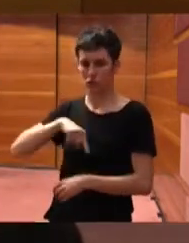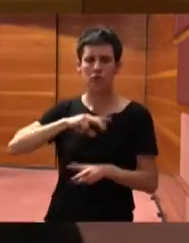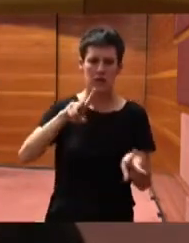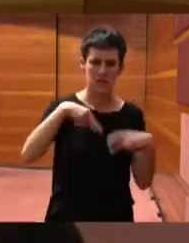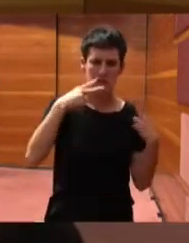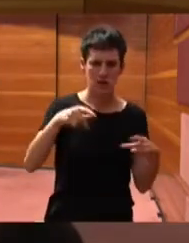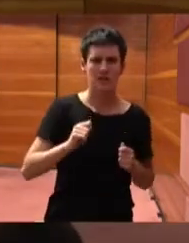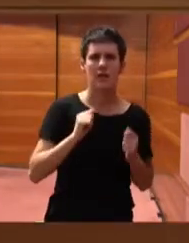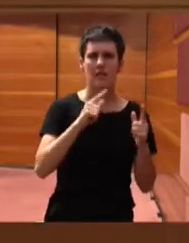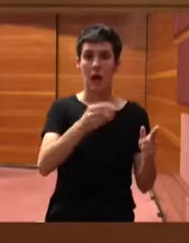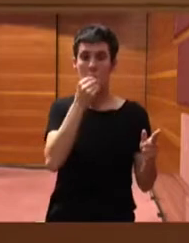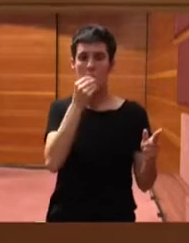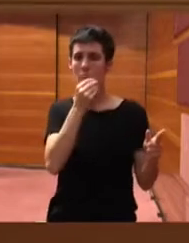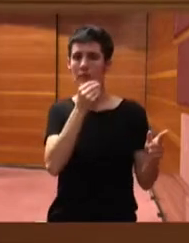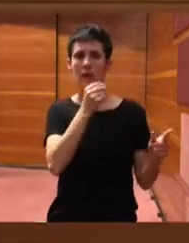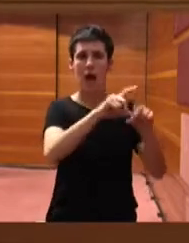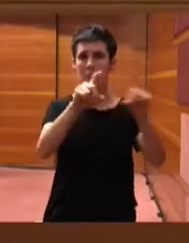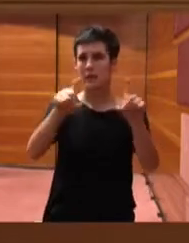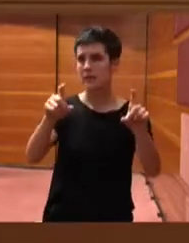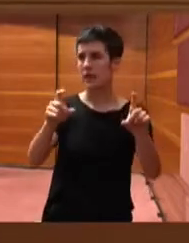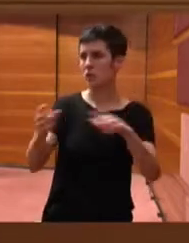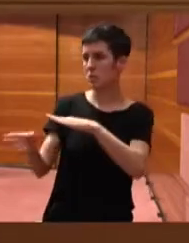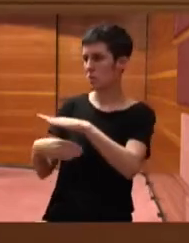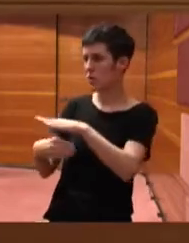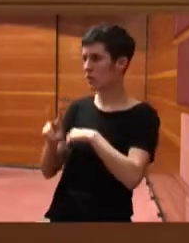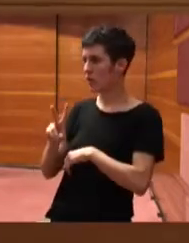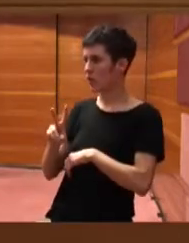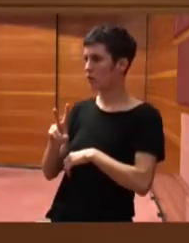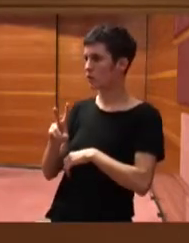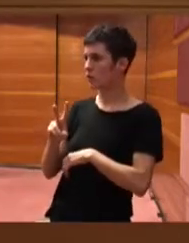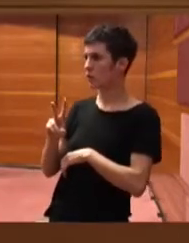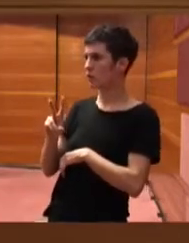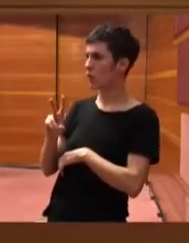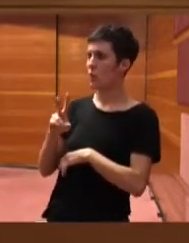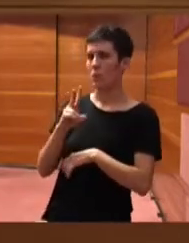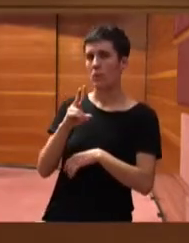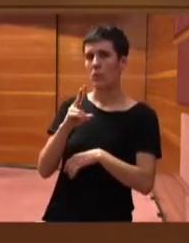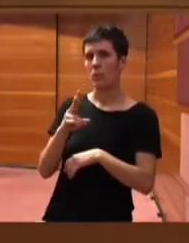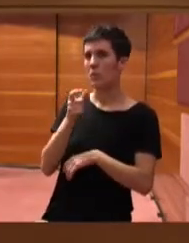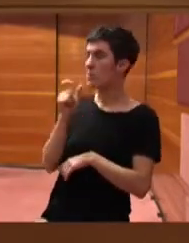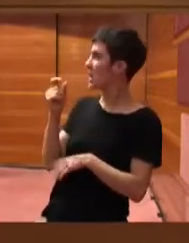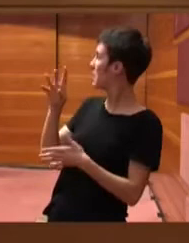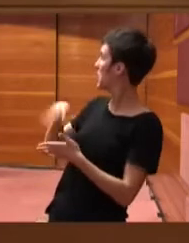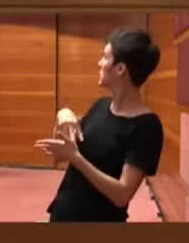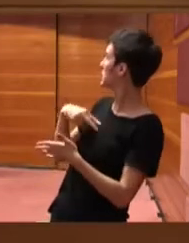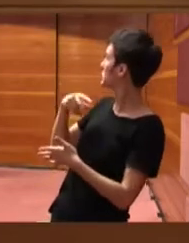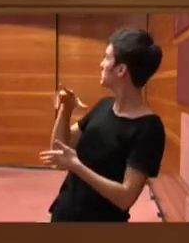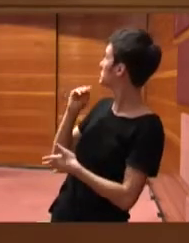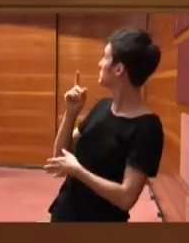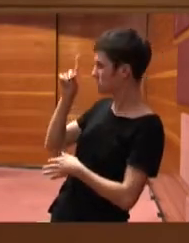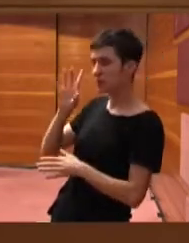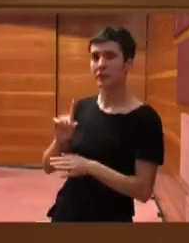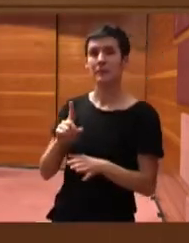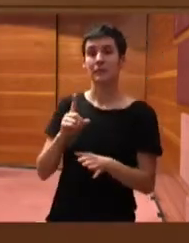catering a colectividades y tenemos 2 cocinas, perdón, damos catering, no sé qué dice eso en catalán, y tenemos 2 cocinas para